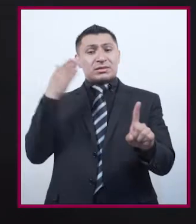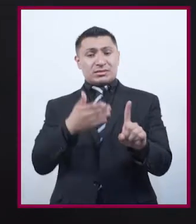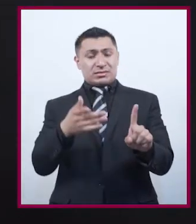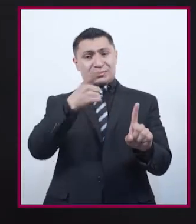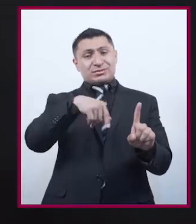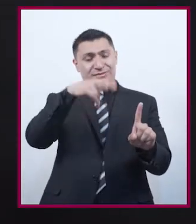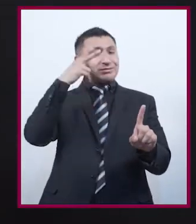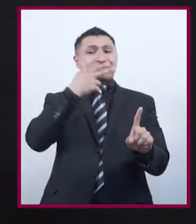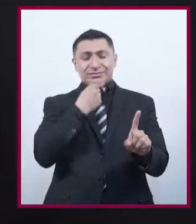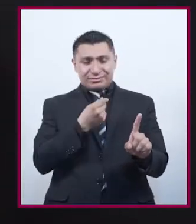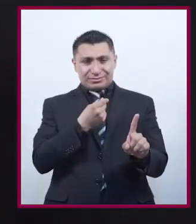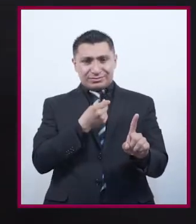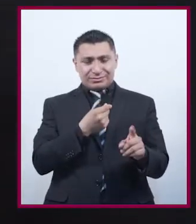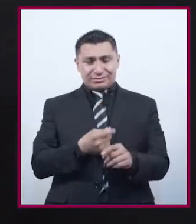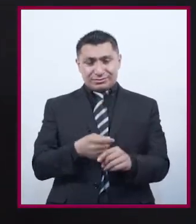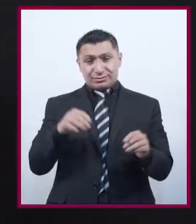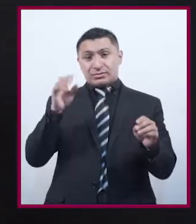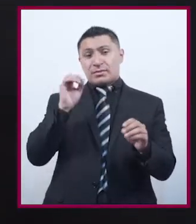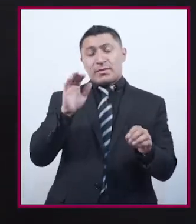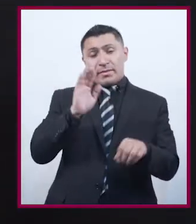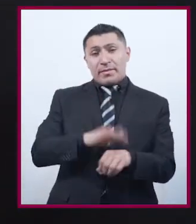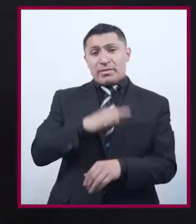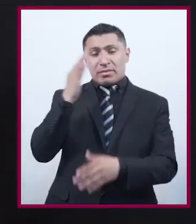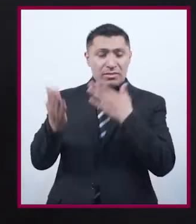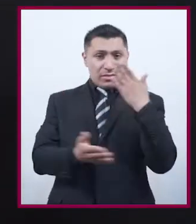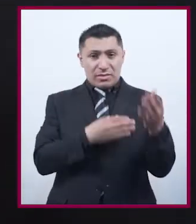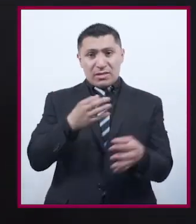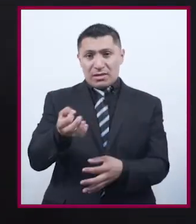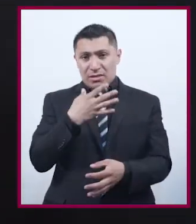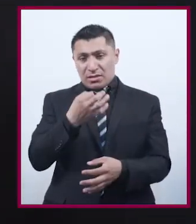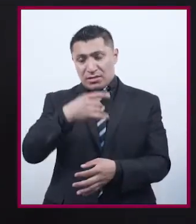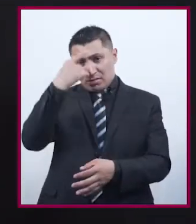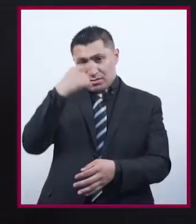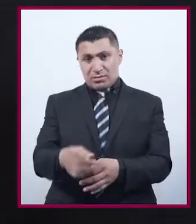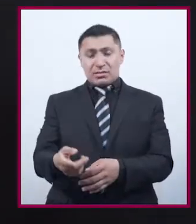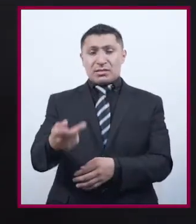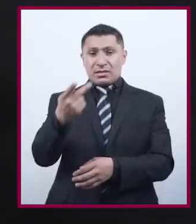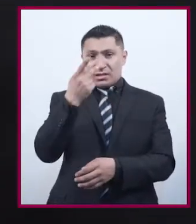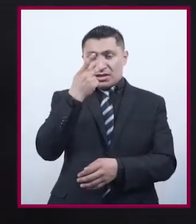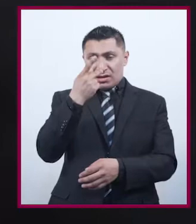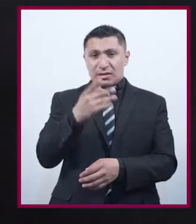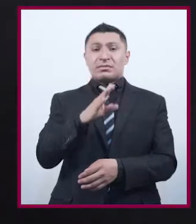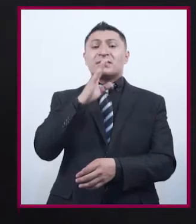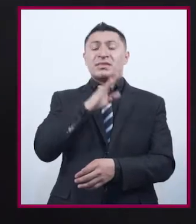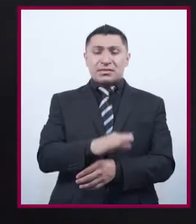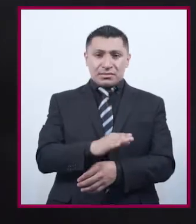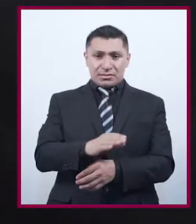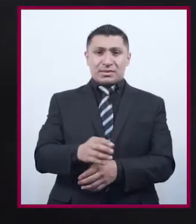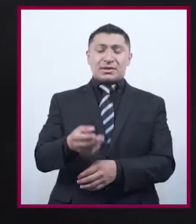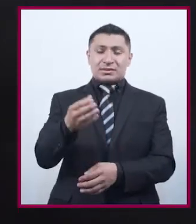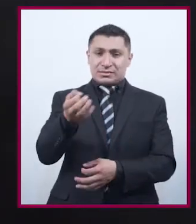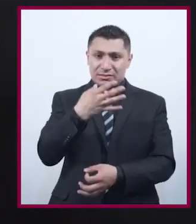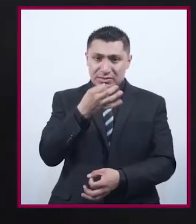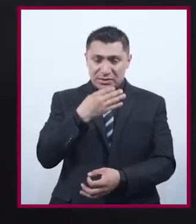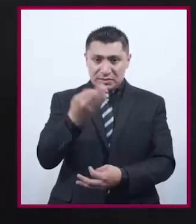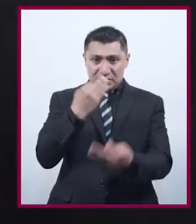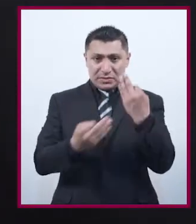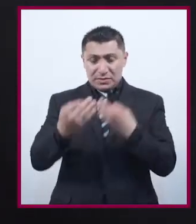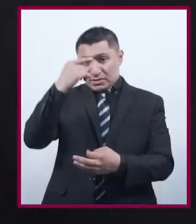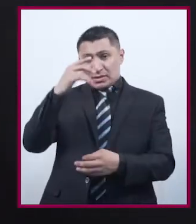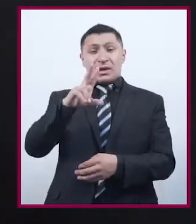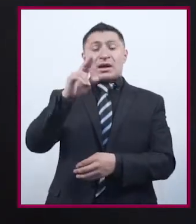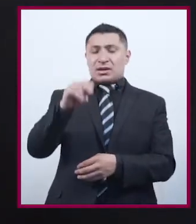en ellos? ¿O que hay más estudios y medicamentos para tratar la disfunción eréctil que para controlar los dolores